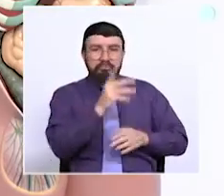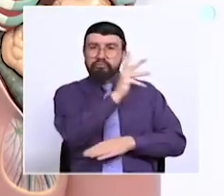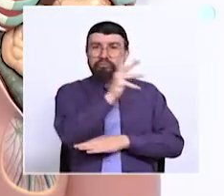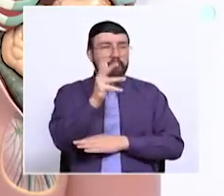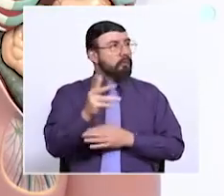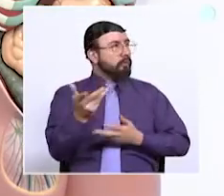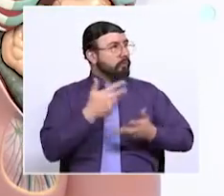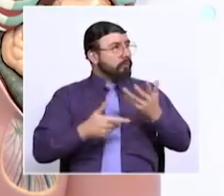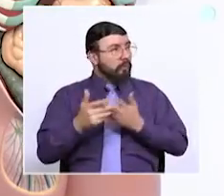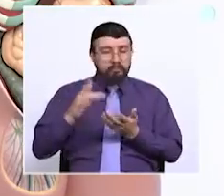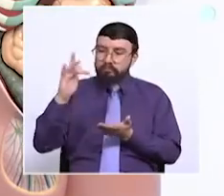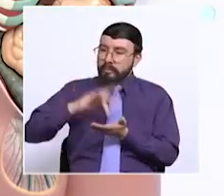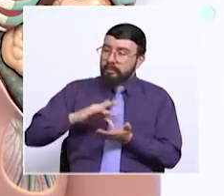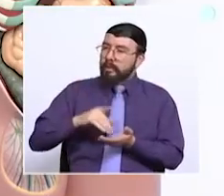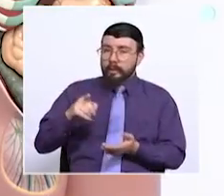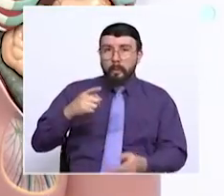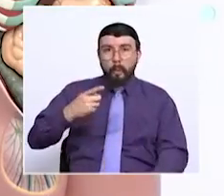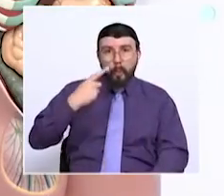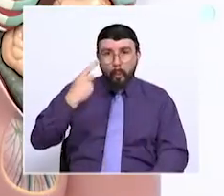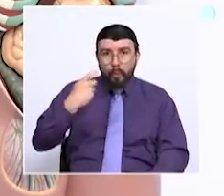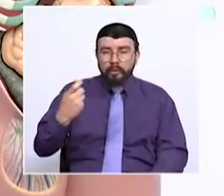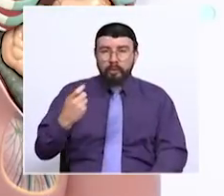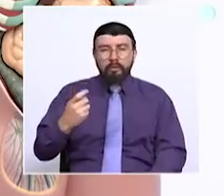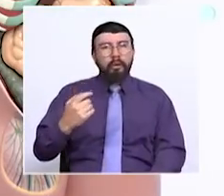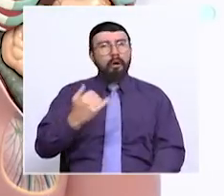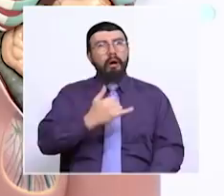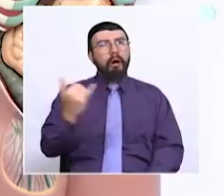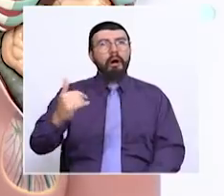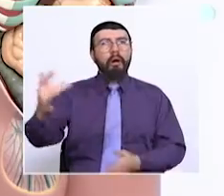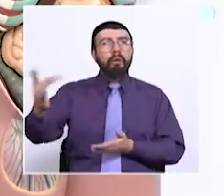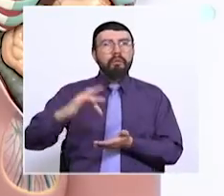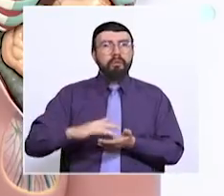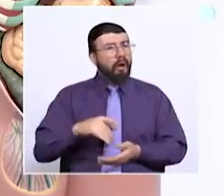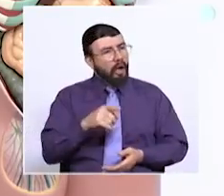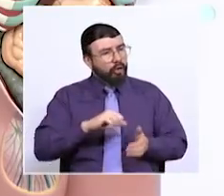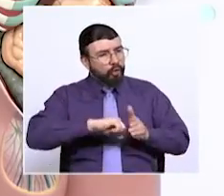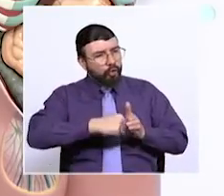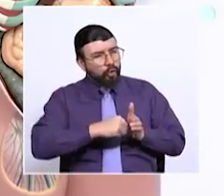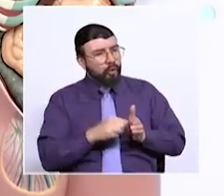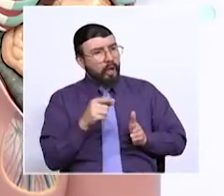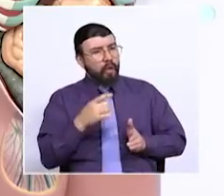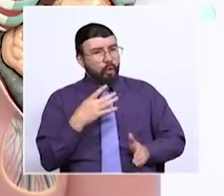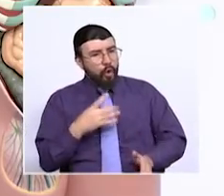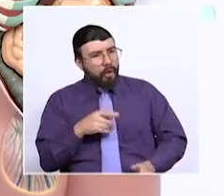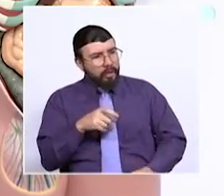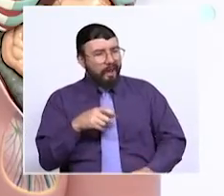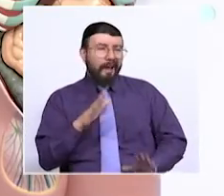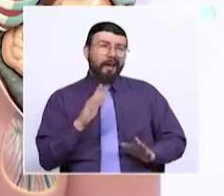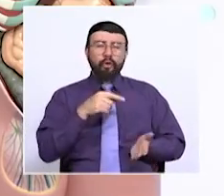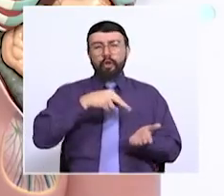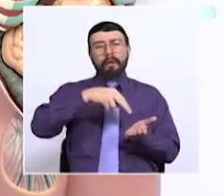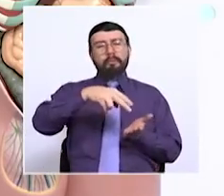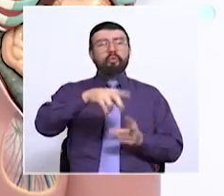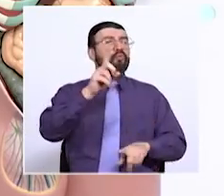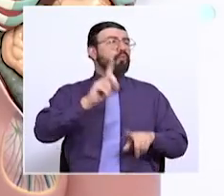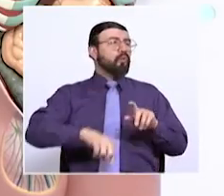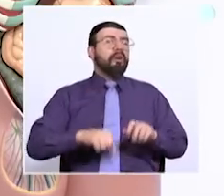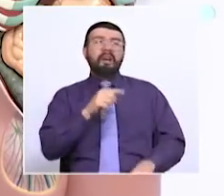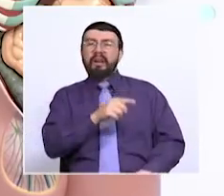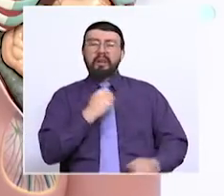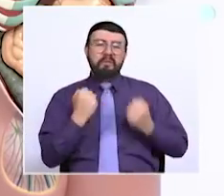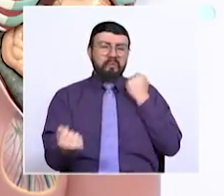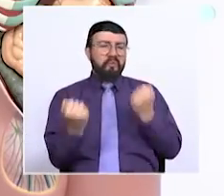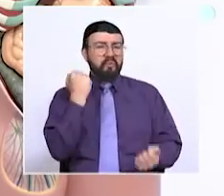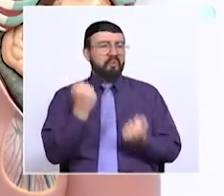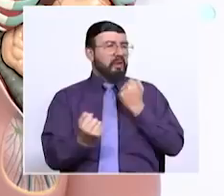buscando, porque es que nos llegan personas, tiene dolor en la rodilla, no puede volver a caminar, a hacer ejercicio, y a los 2